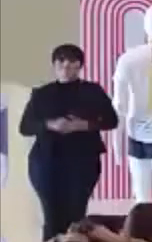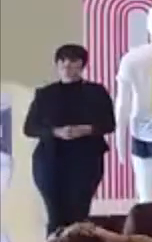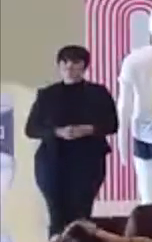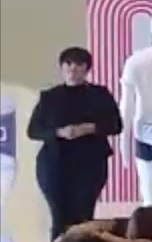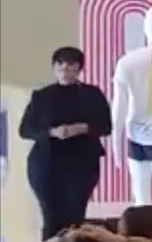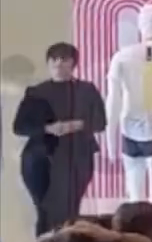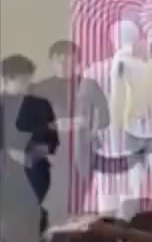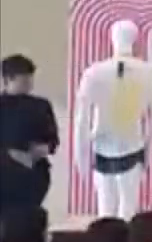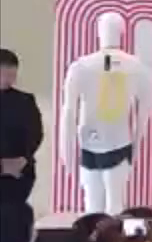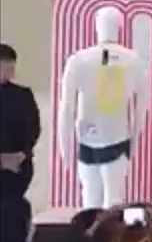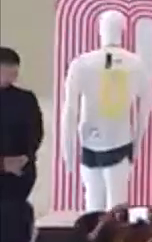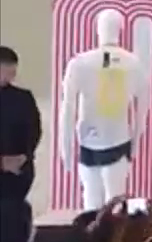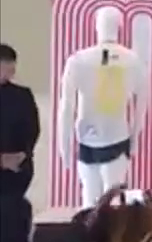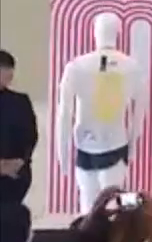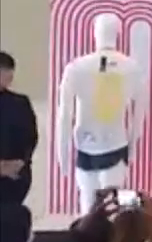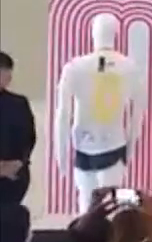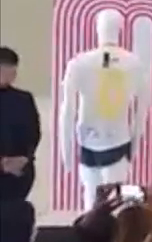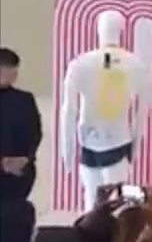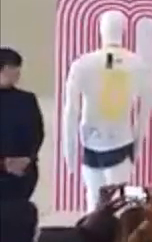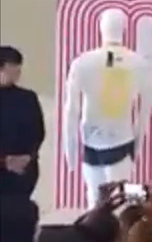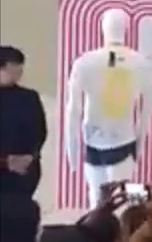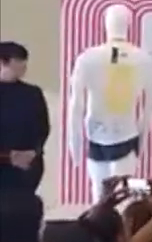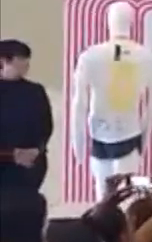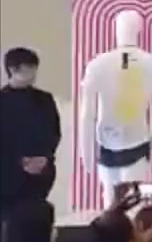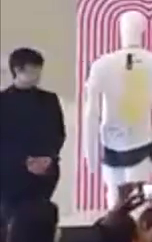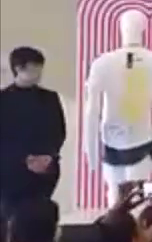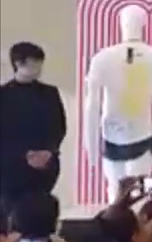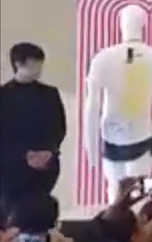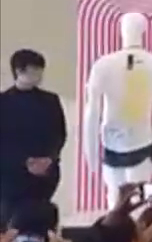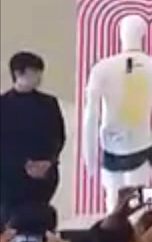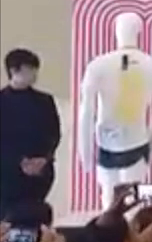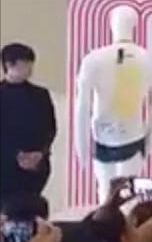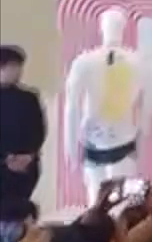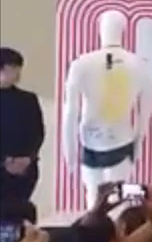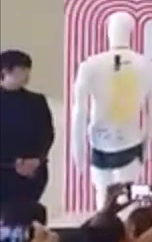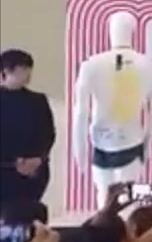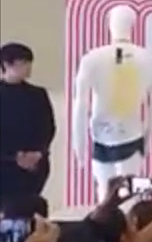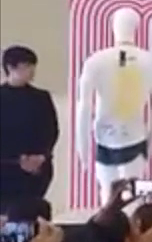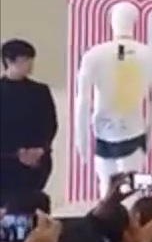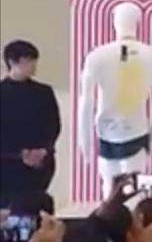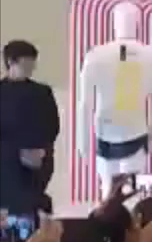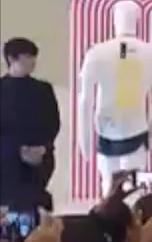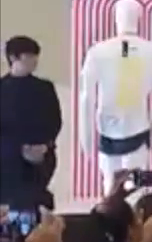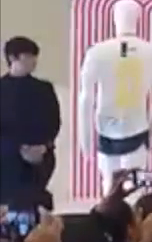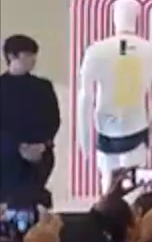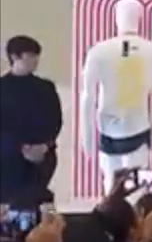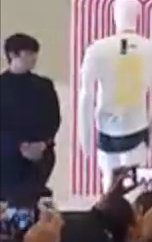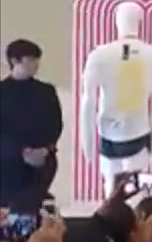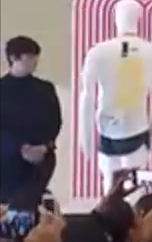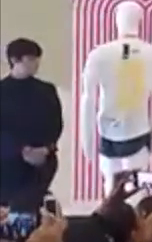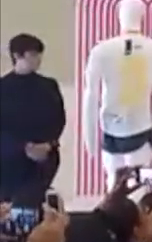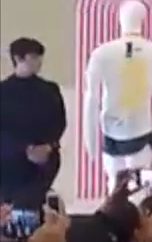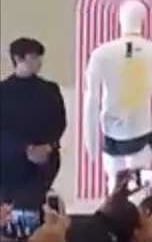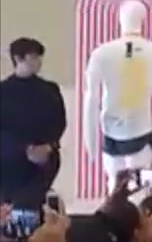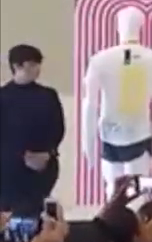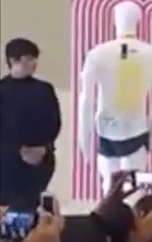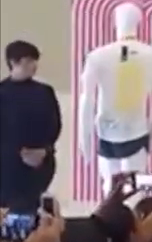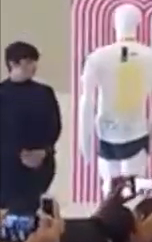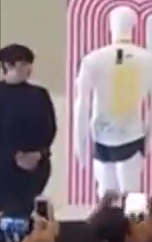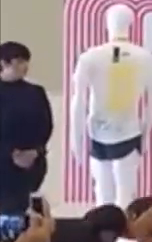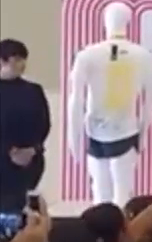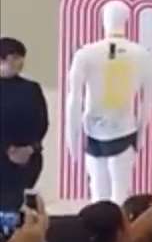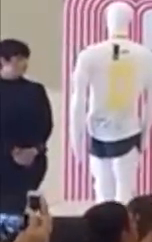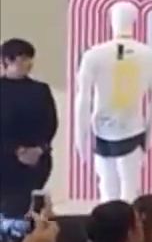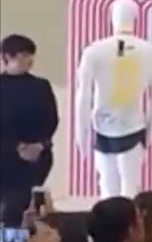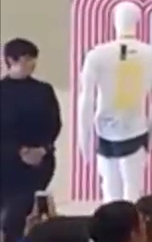horno y el 26 de este mes quedará asentado con la asistencia de más de 40 mil corredores la playera que vestirán los participantes en la